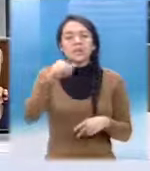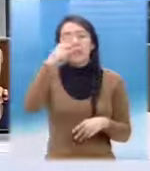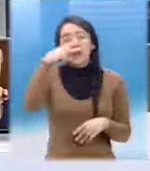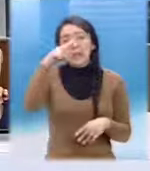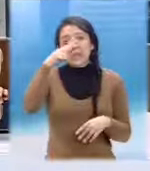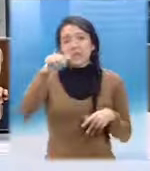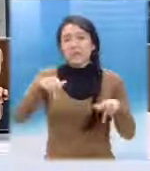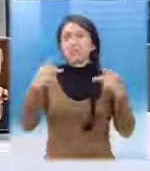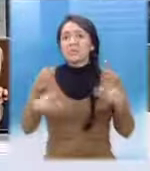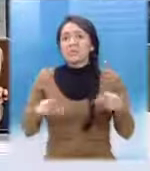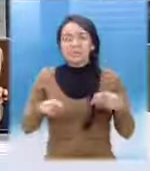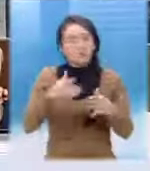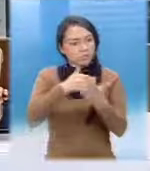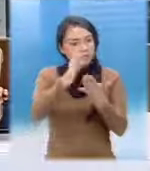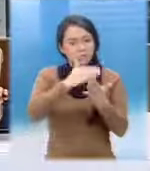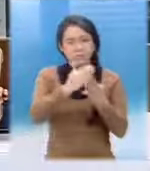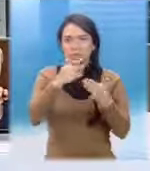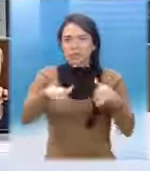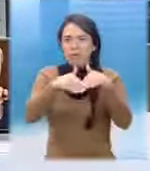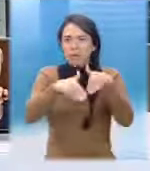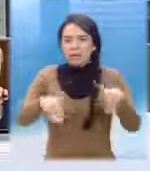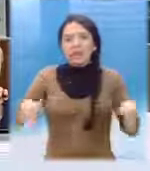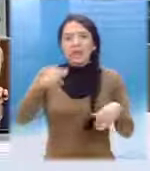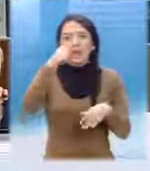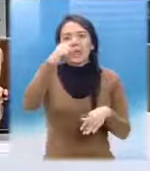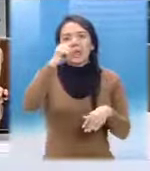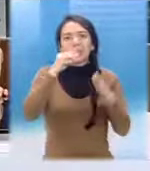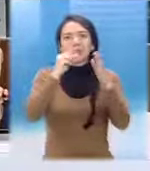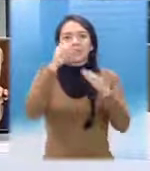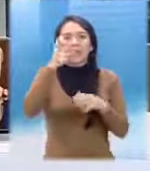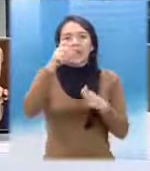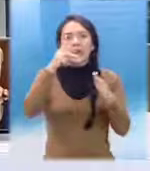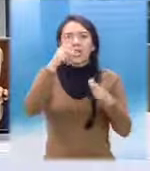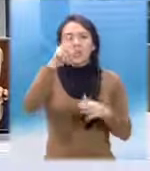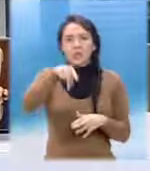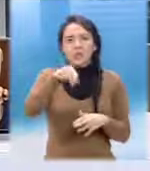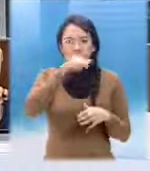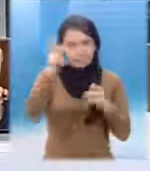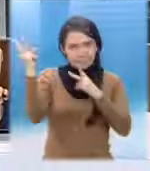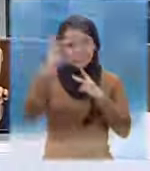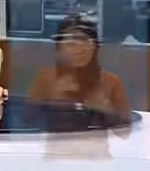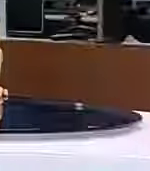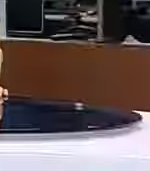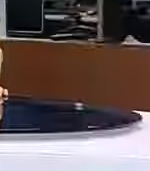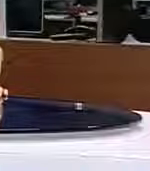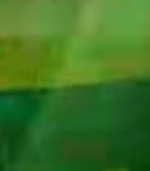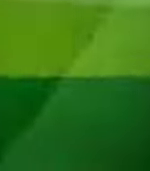mexicanos inconformes con la fuerza de tarea Tecumán. Le diremos por qué al regresar.